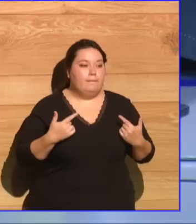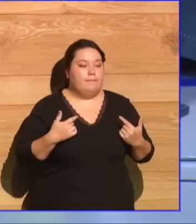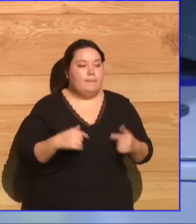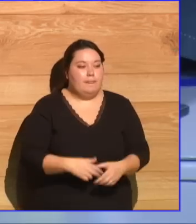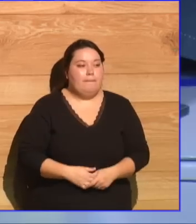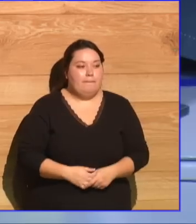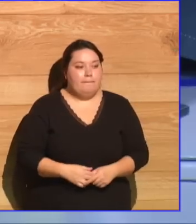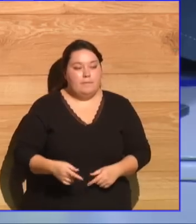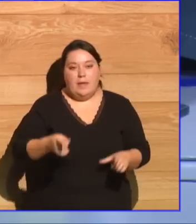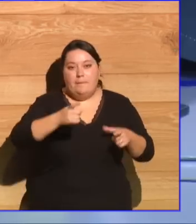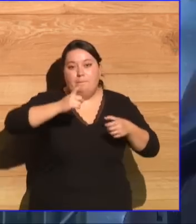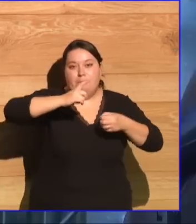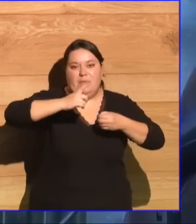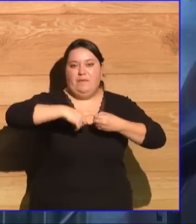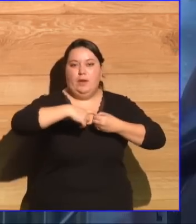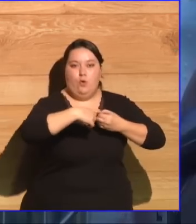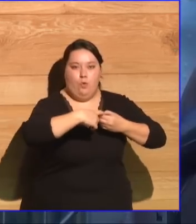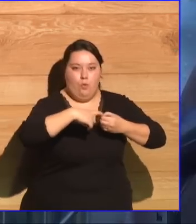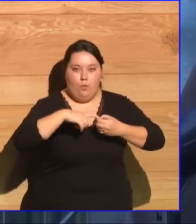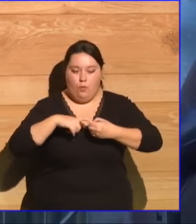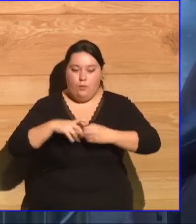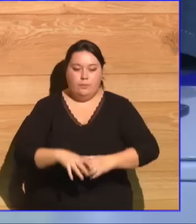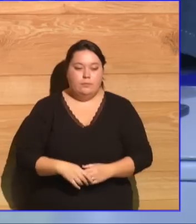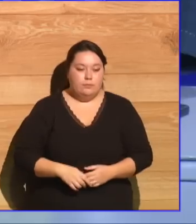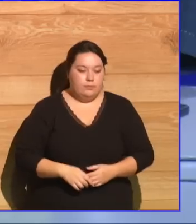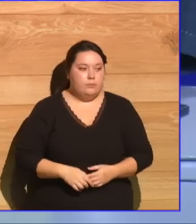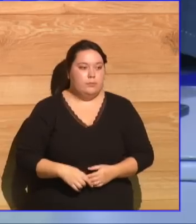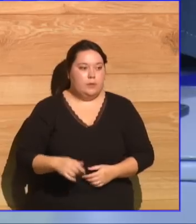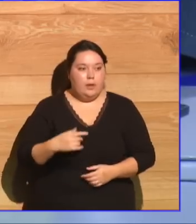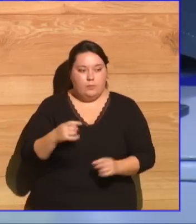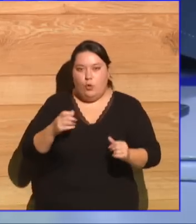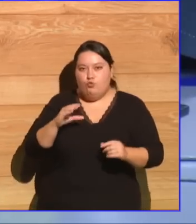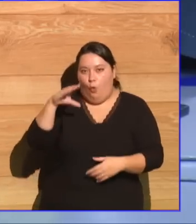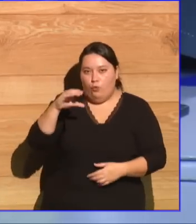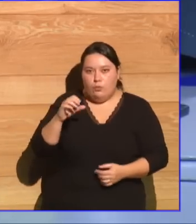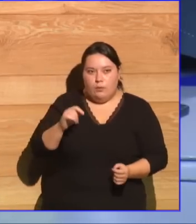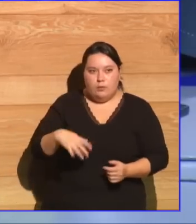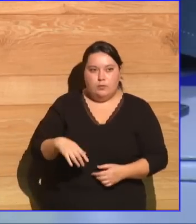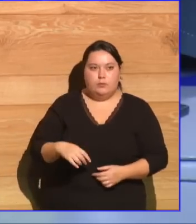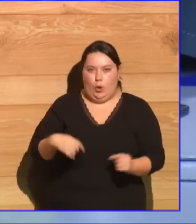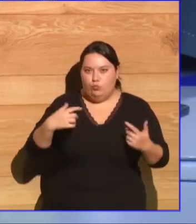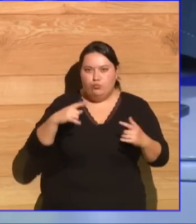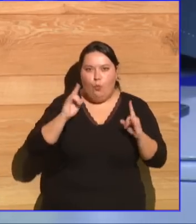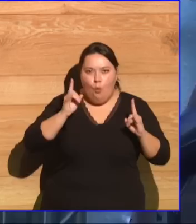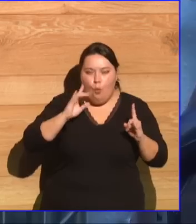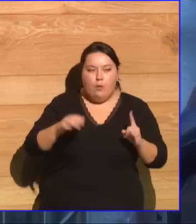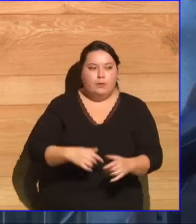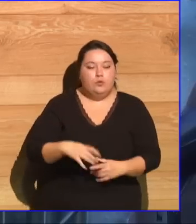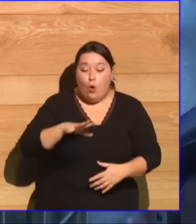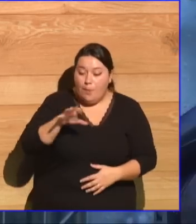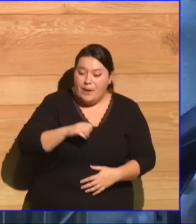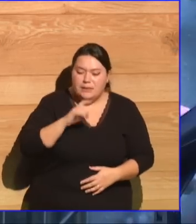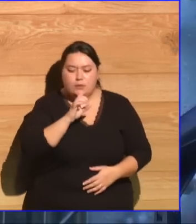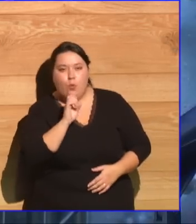A ver, pero de vinilo, en vinilo. ¿Dónde te la dio, Vinilo, Javi? y además Cuéntanoslo. el acetato americano, el gordo, el que Pero- sonaba de narices. Sí. Pero se lo compraste, o sea, quiere